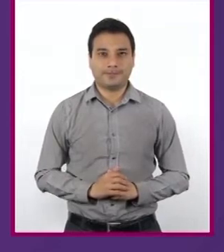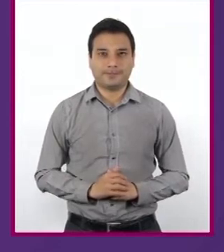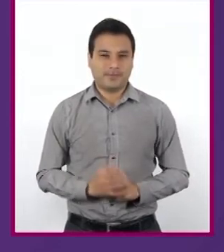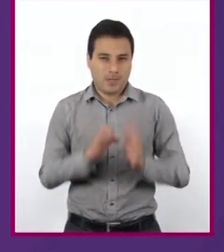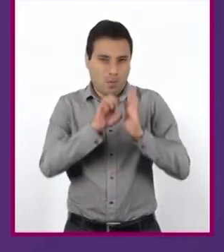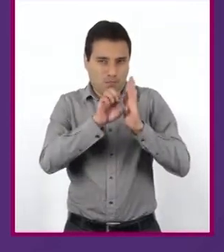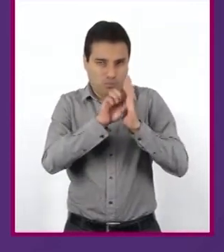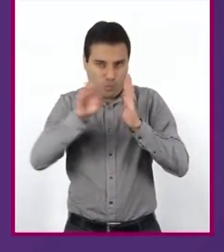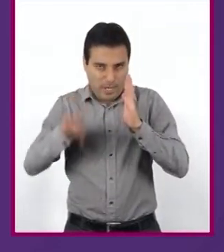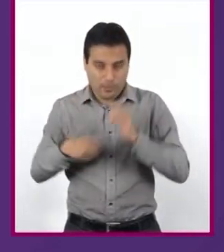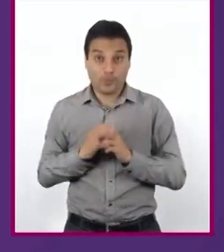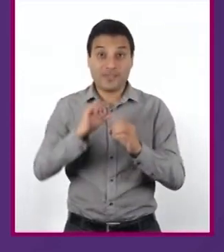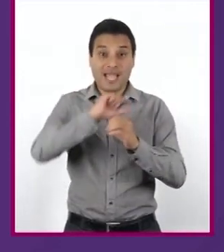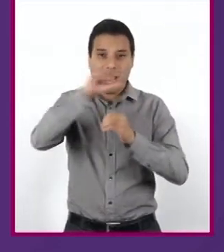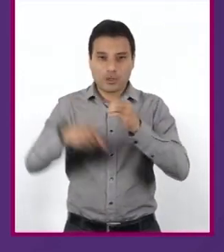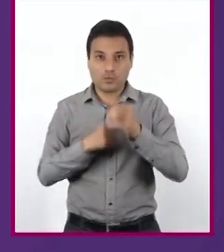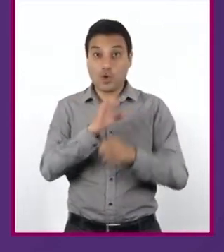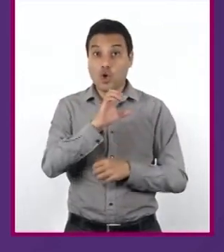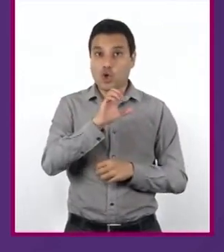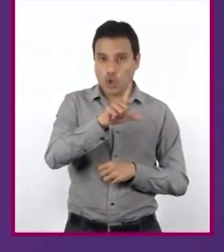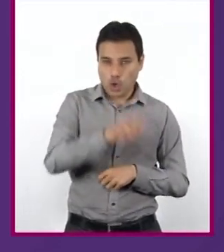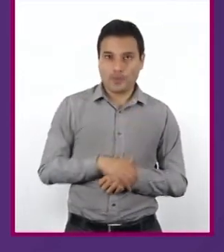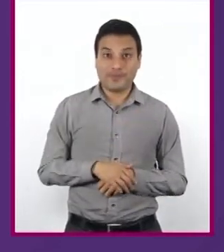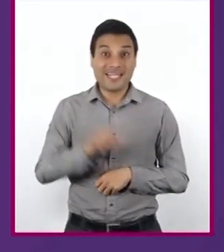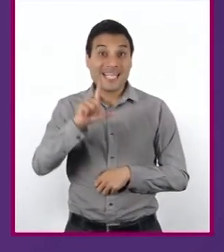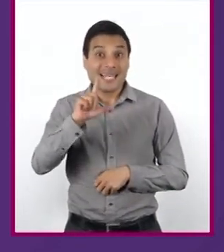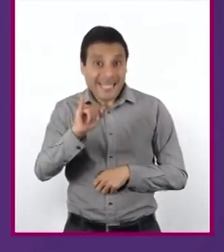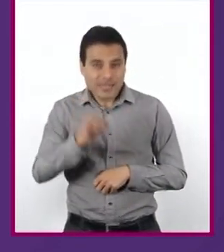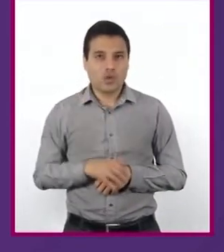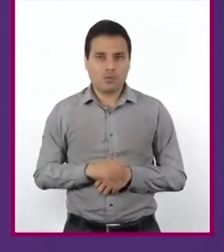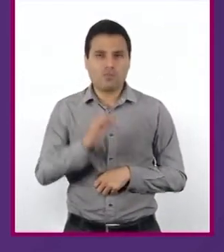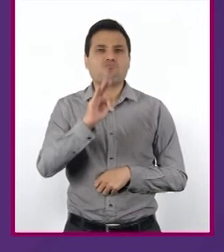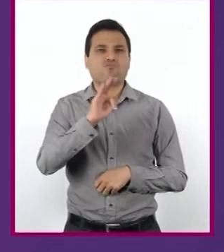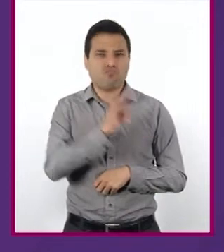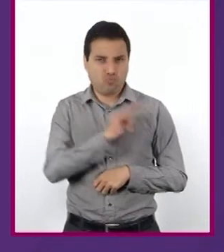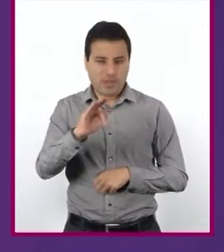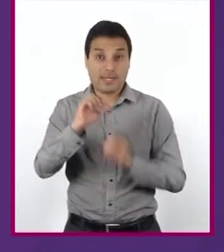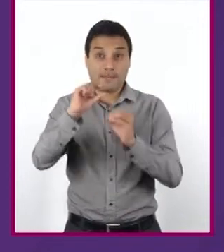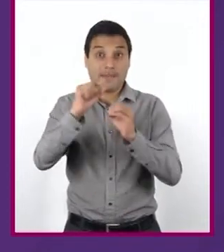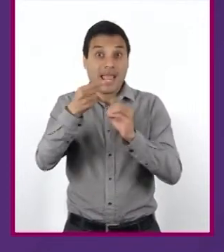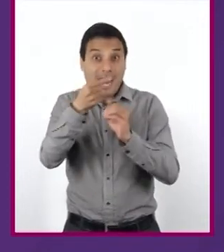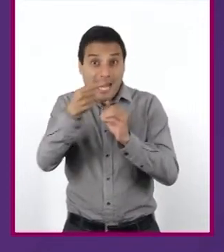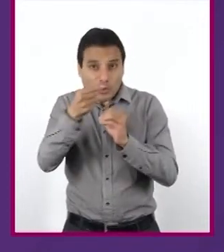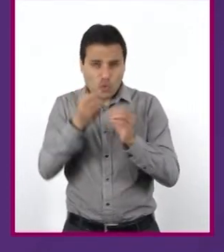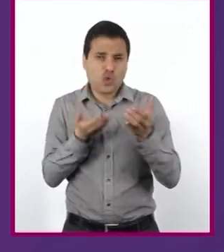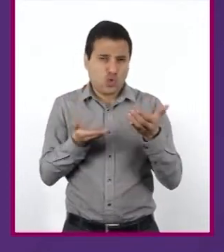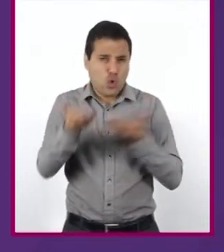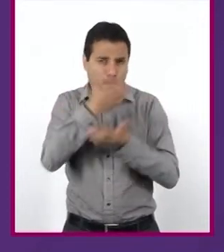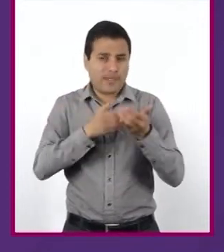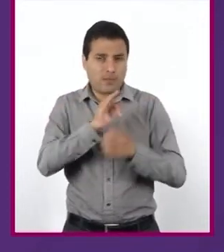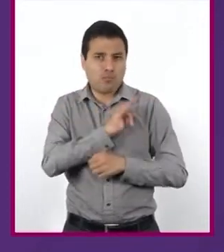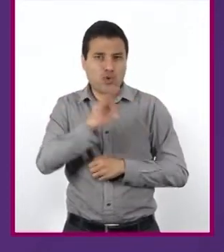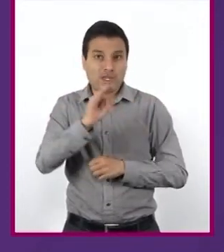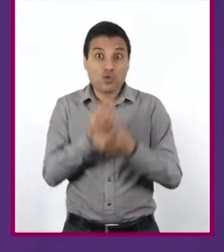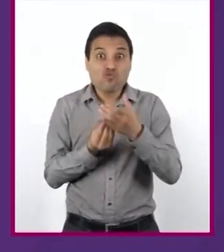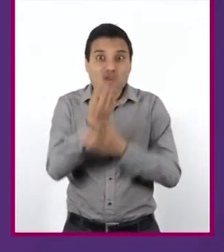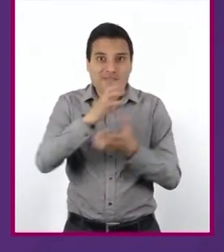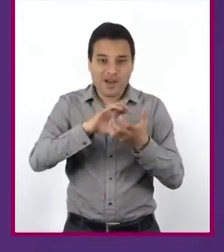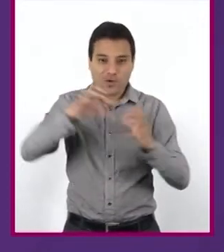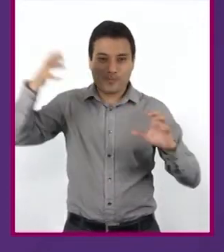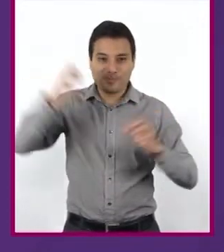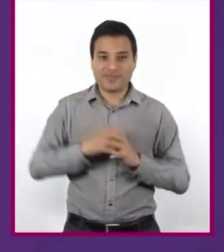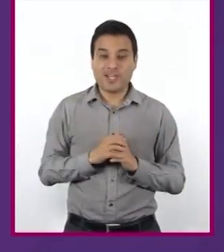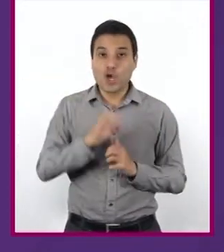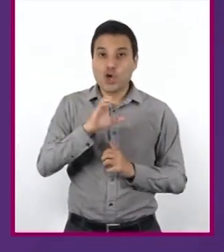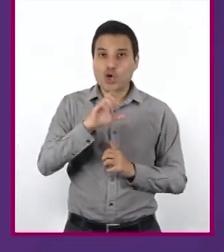Por ejemplo, los átomos de cloro y de litio pueden compartir un par de electrones. Así se forma la molécula